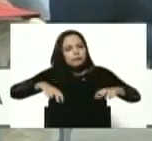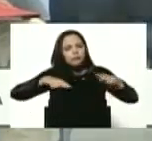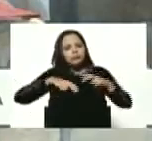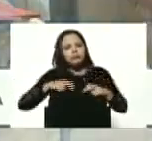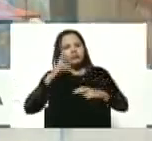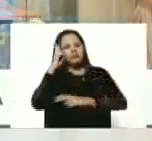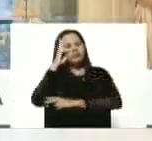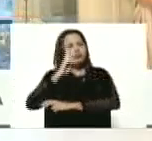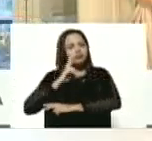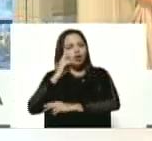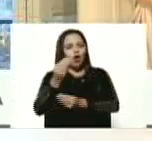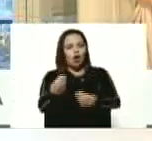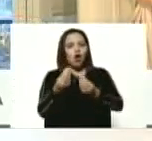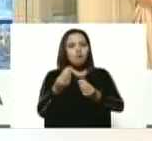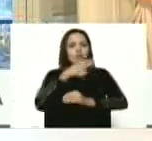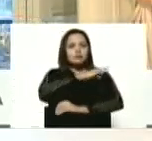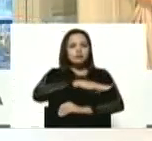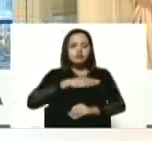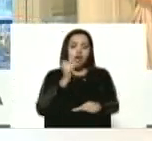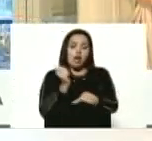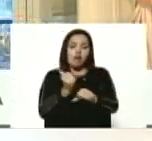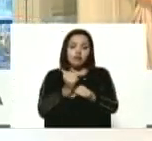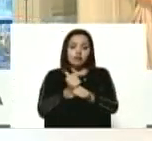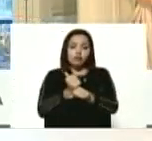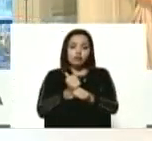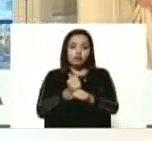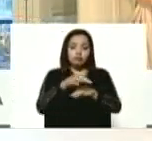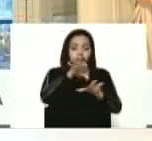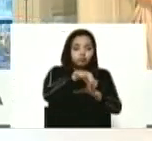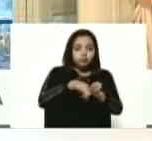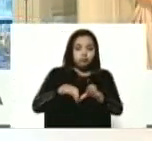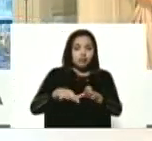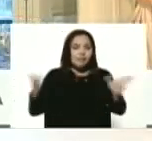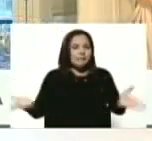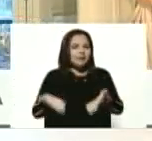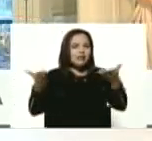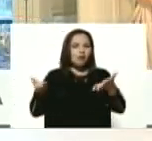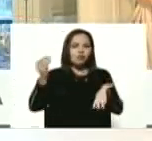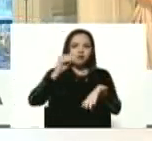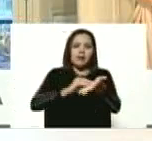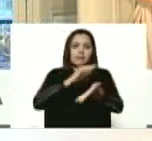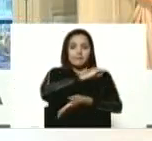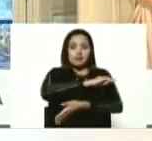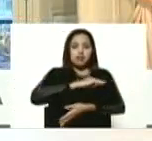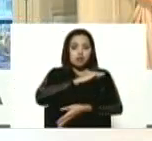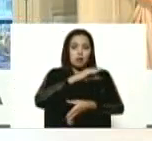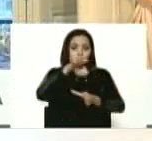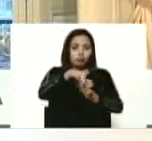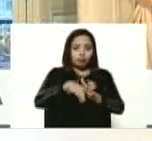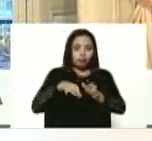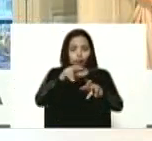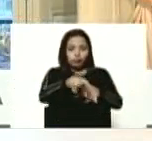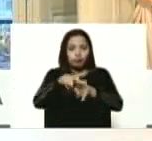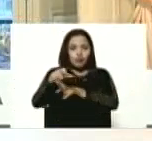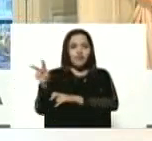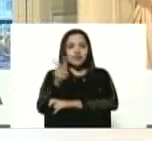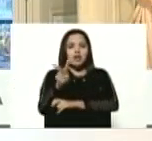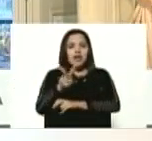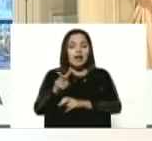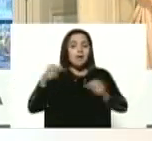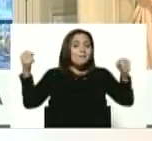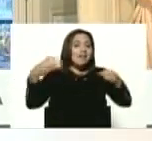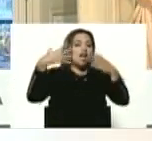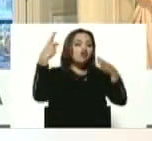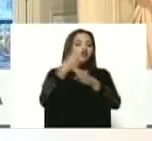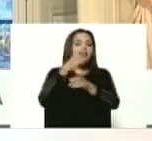gran misión AgroVenezuela, porque vamos a relanzar la gran misión AgroVenezuela. El milagro económico de Venezuela tiene que empezar